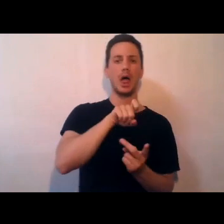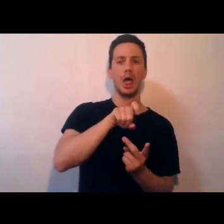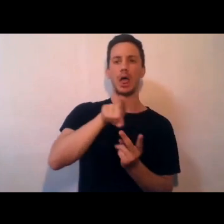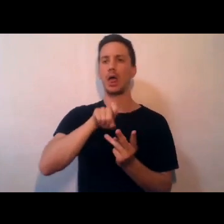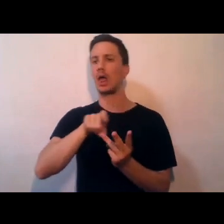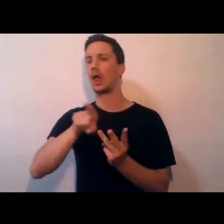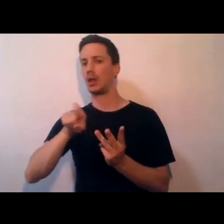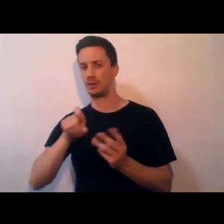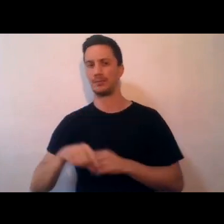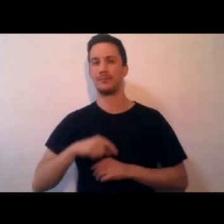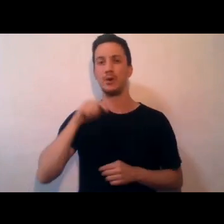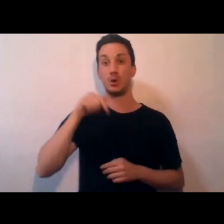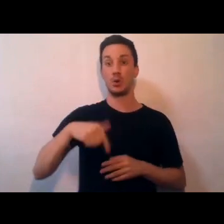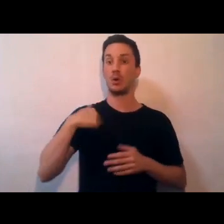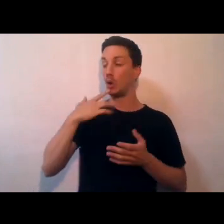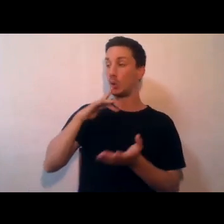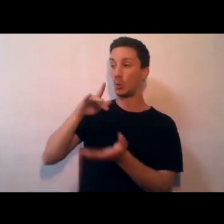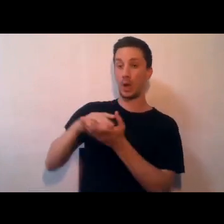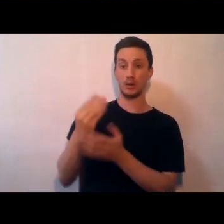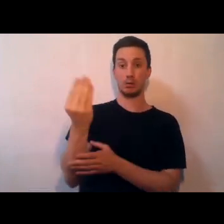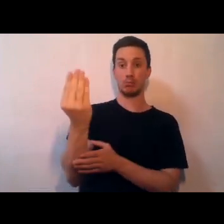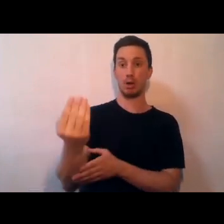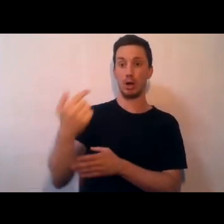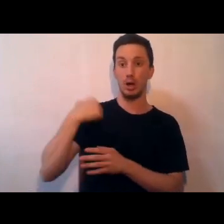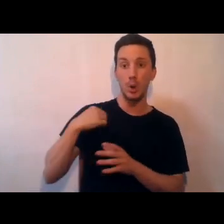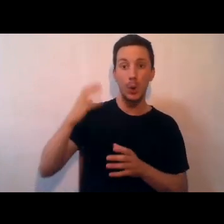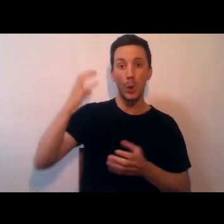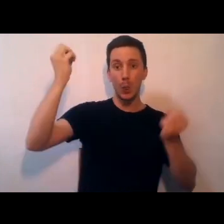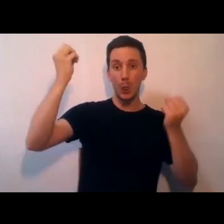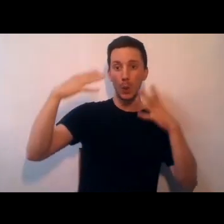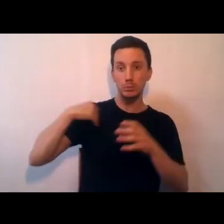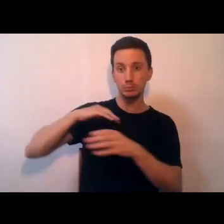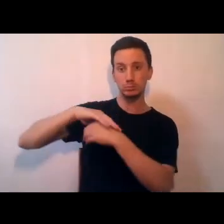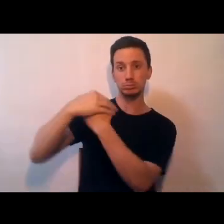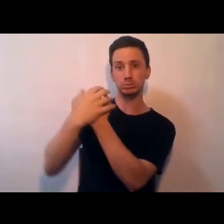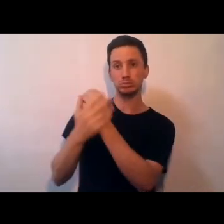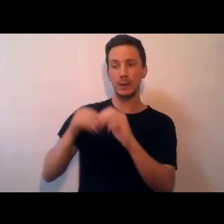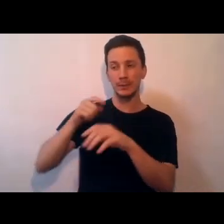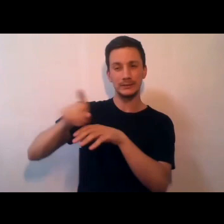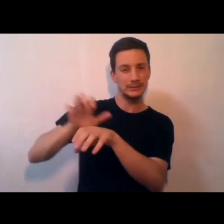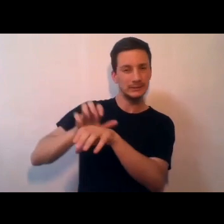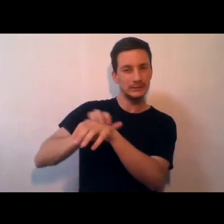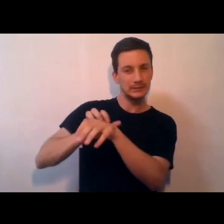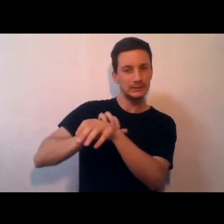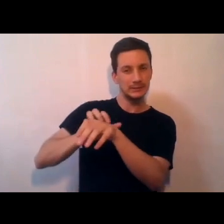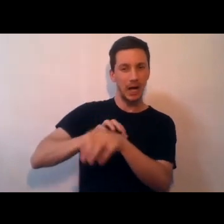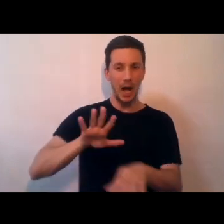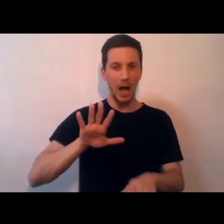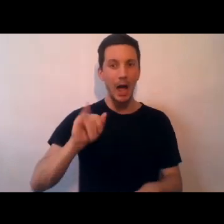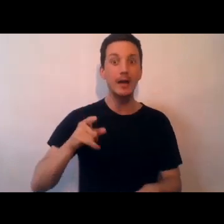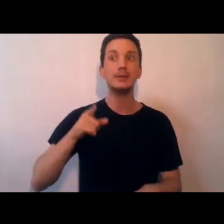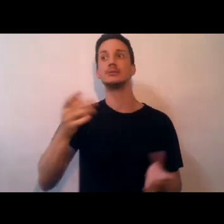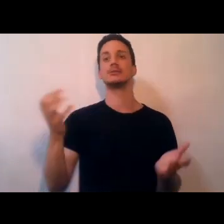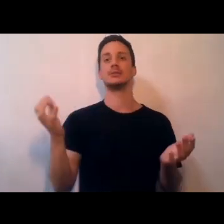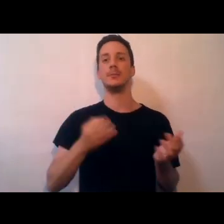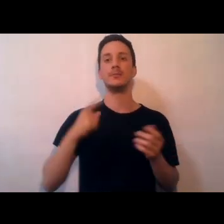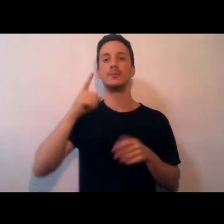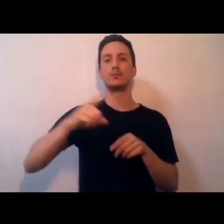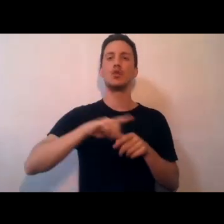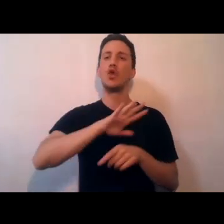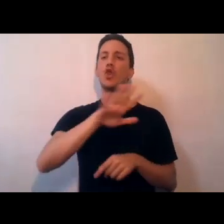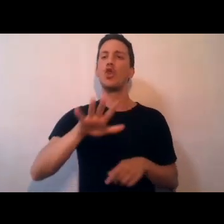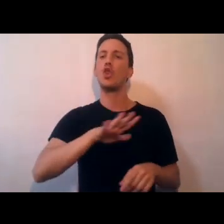Cuando duchamos al niño, como hemos dicho que aplicar la crema en el eczema a veces pica, puedes intentar evitar las zonas